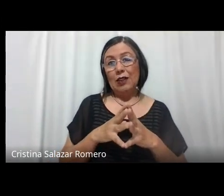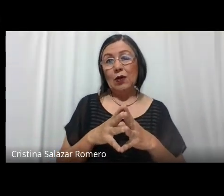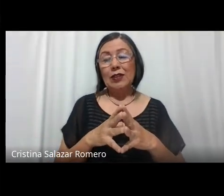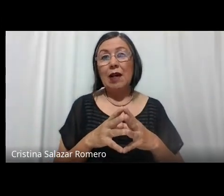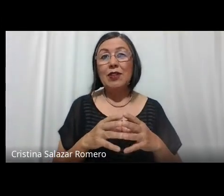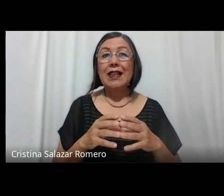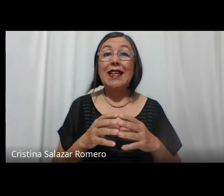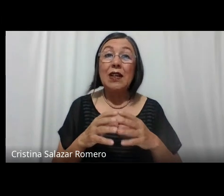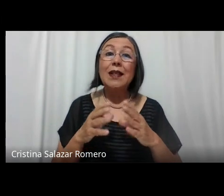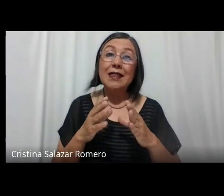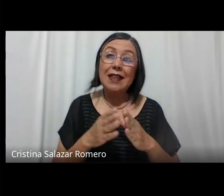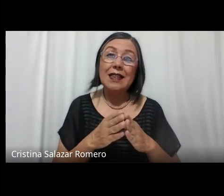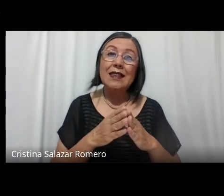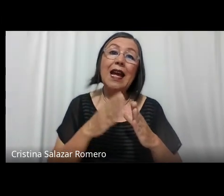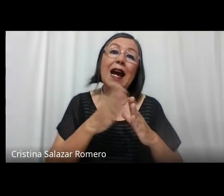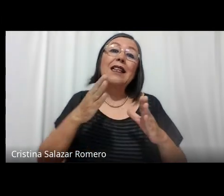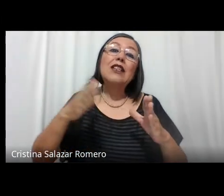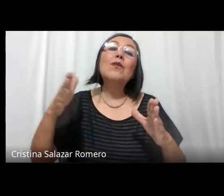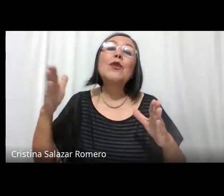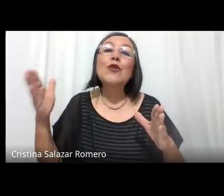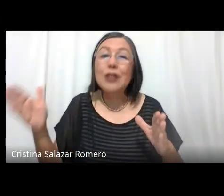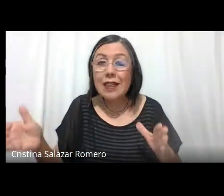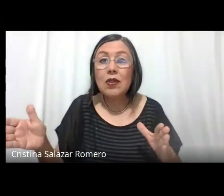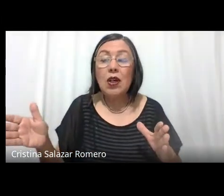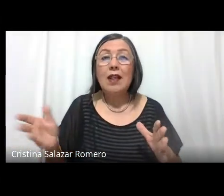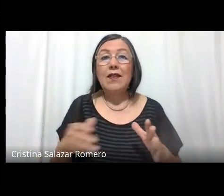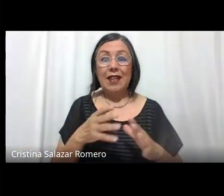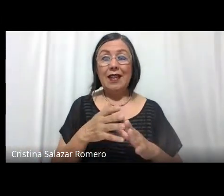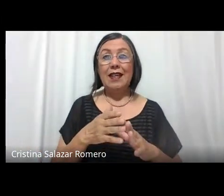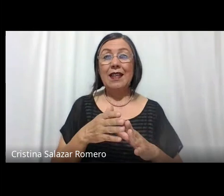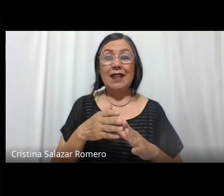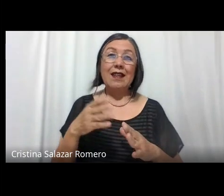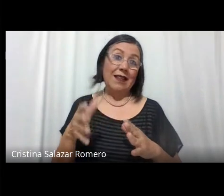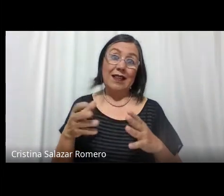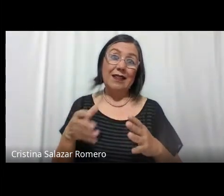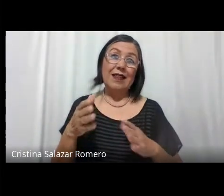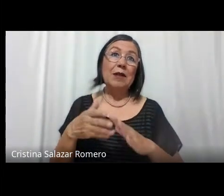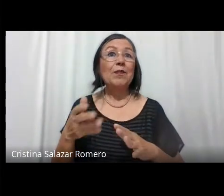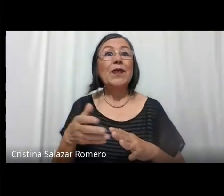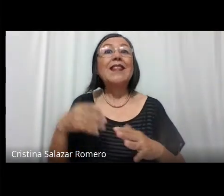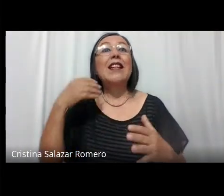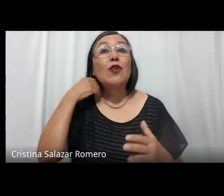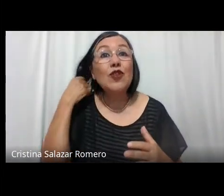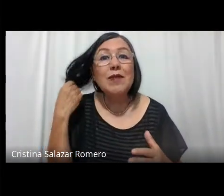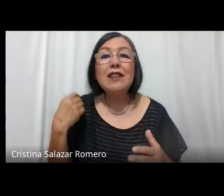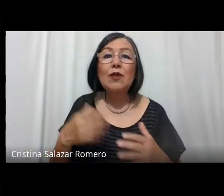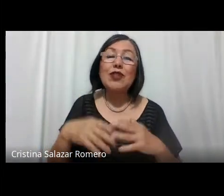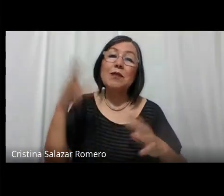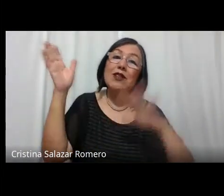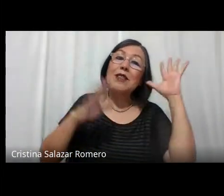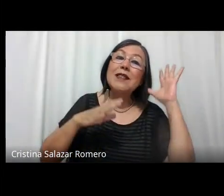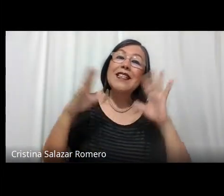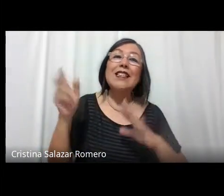que reconozcamos que la lengua de señas ha tenido un proceso de reconocimiento.